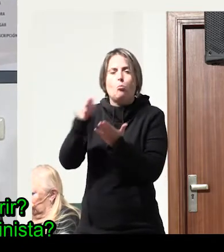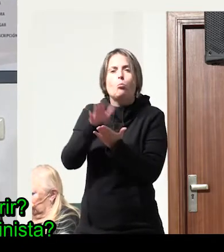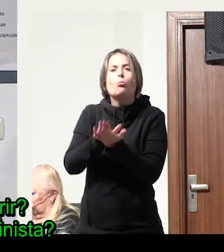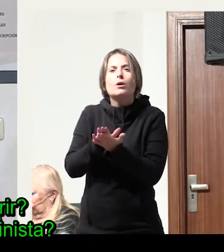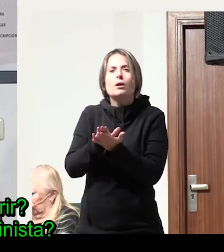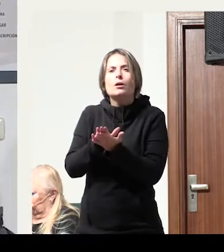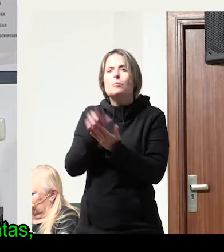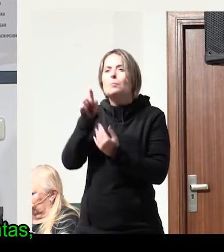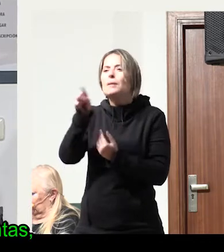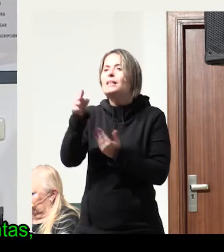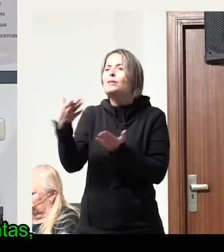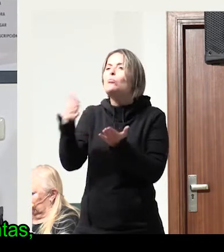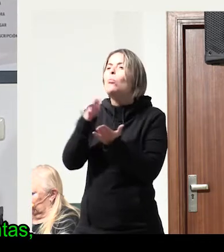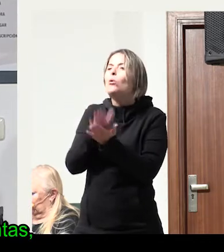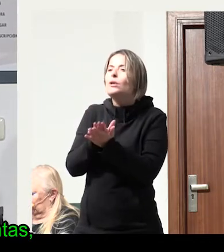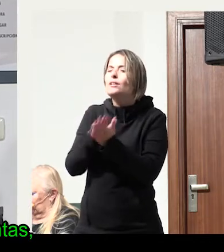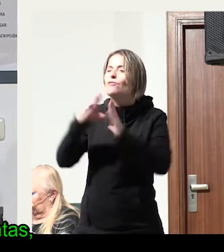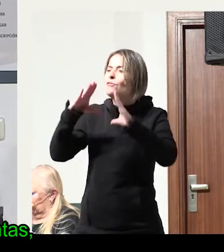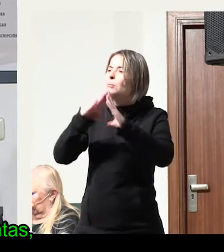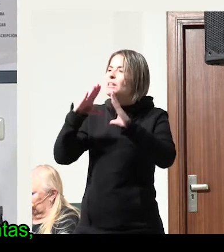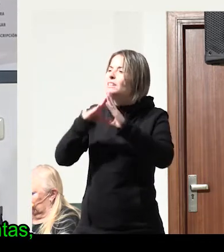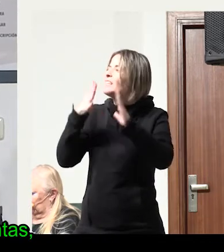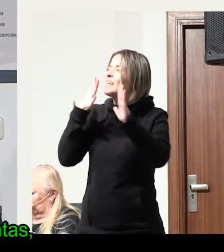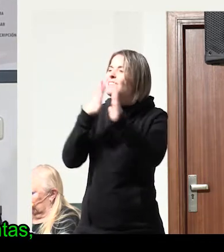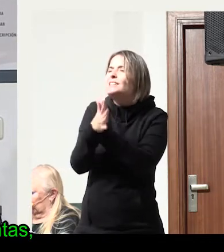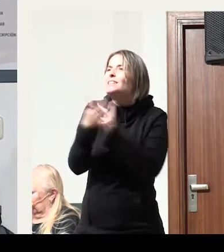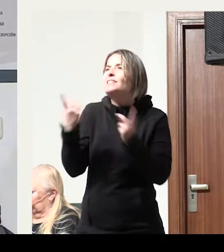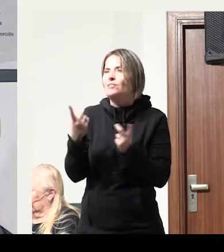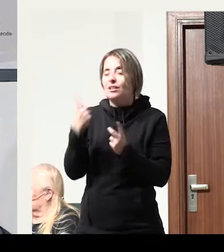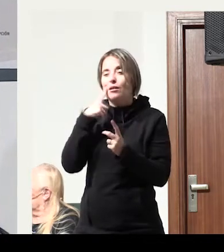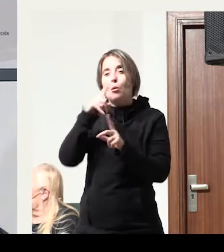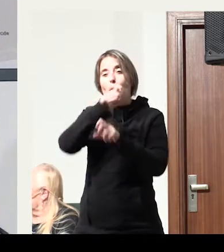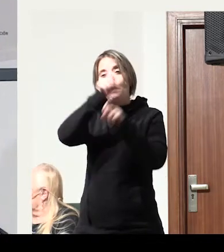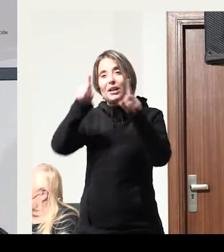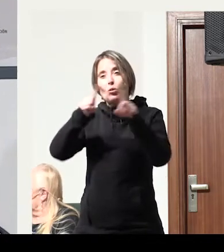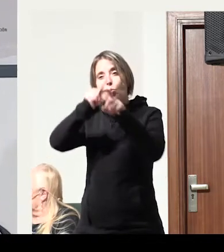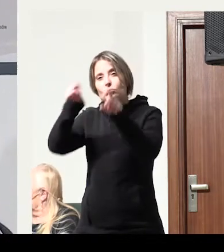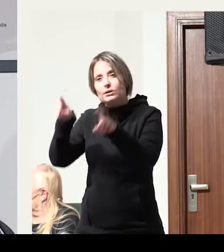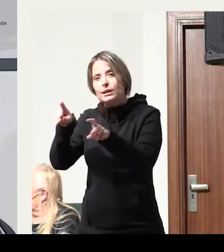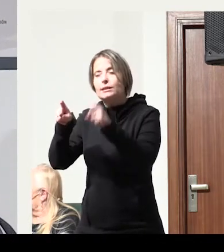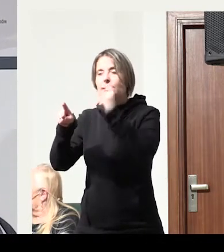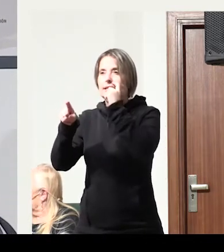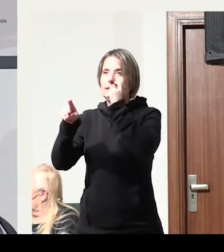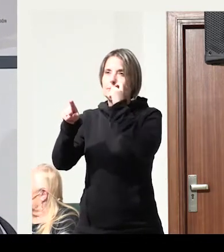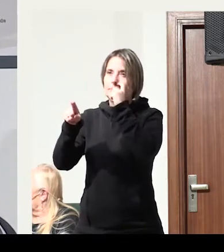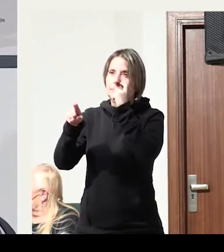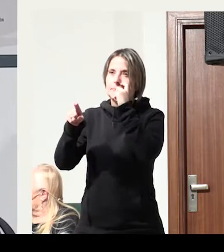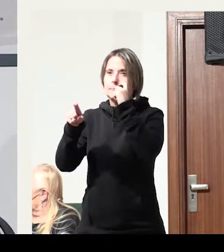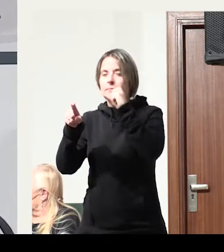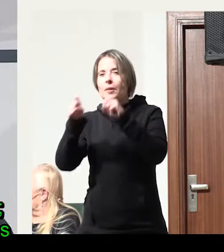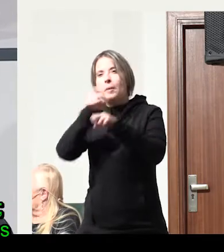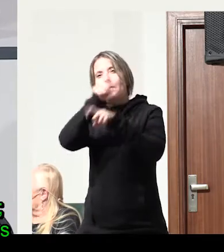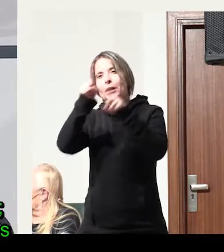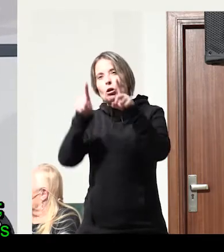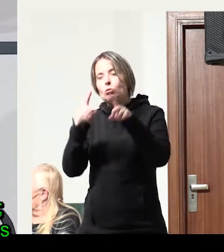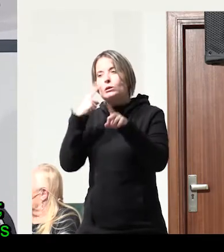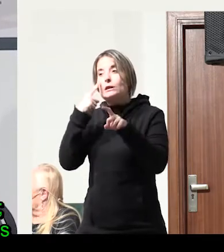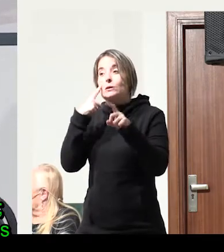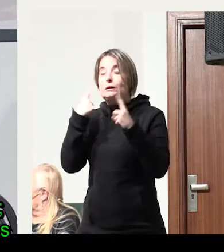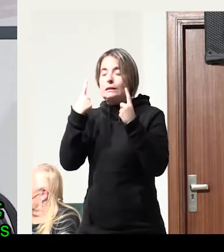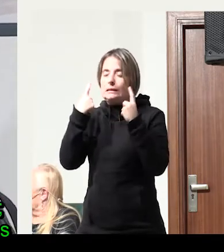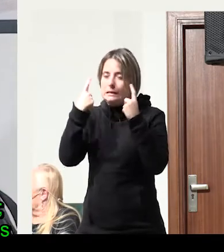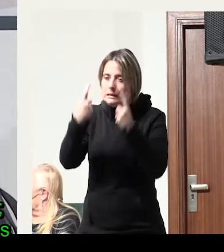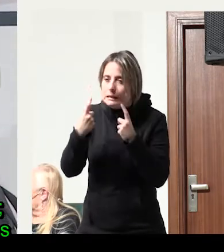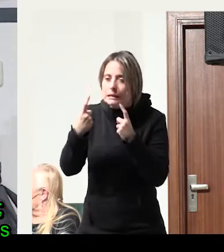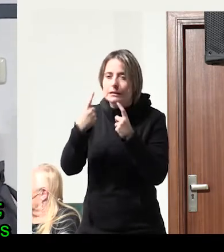siendo feminista? O sea, quiero decir, hay una serie de preguntas que yo ya digo, he hecho algunos intentos, ¿no?, algunos ensayos